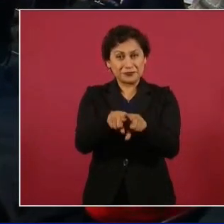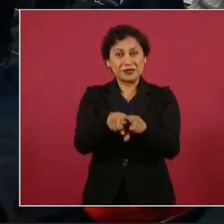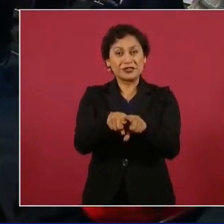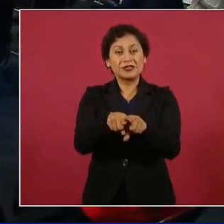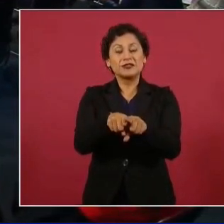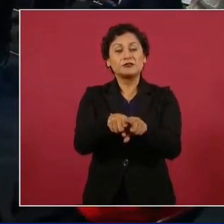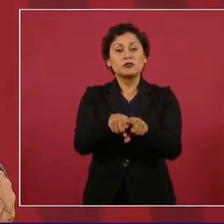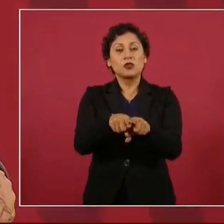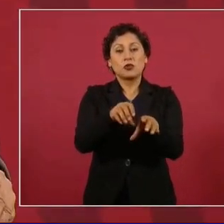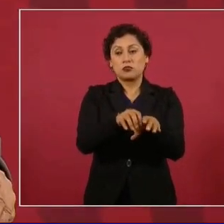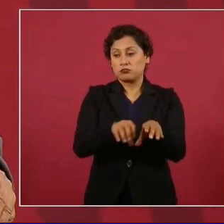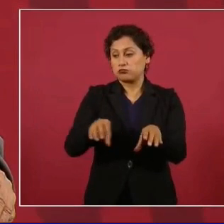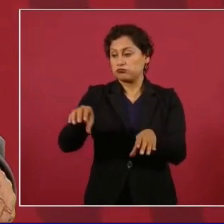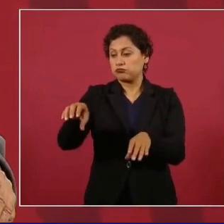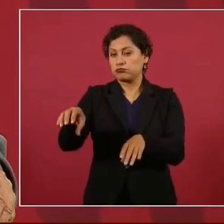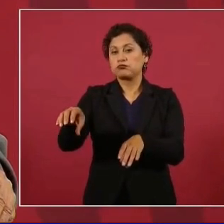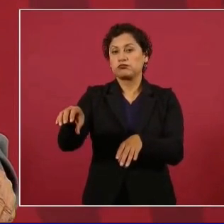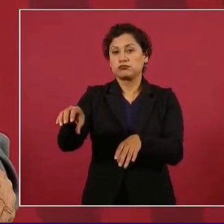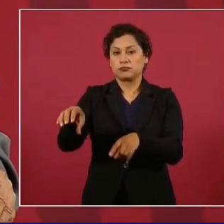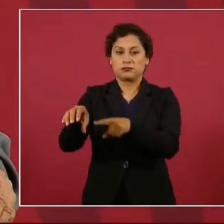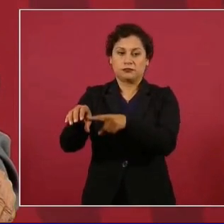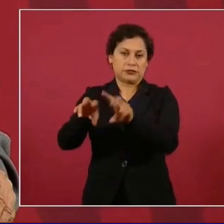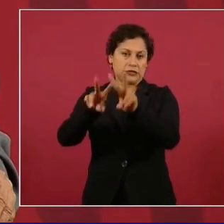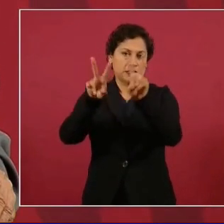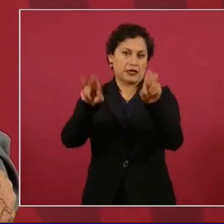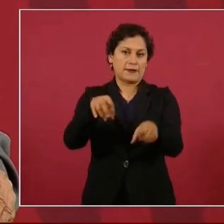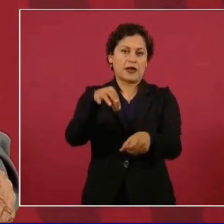nada más que en lo electoral,